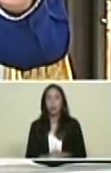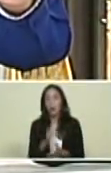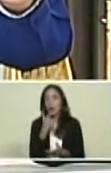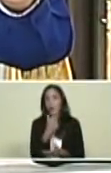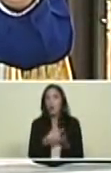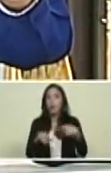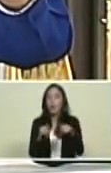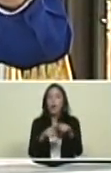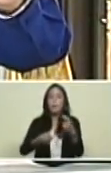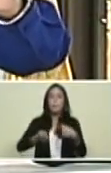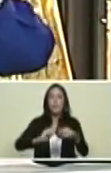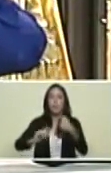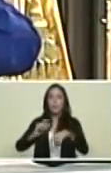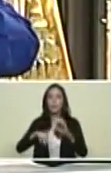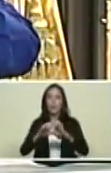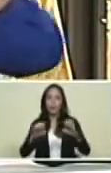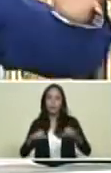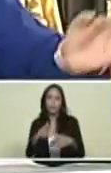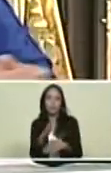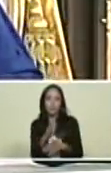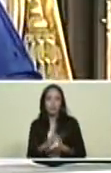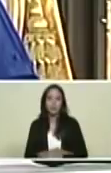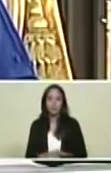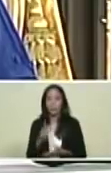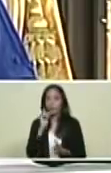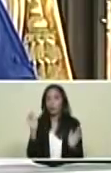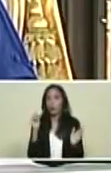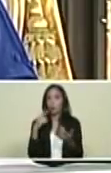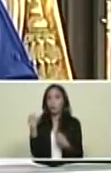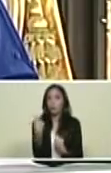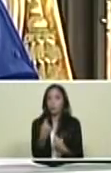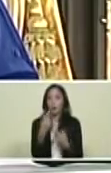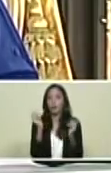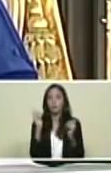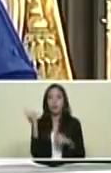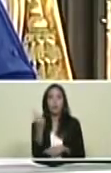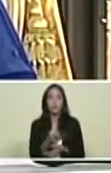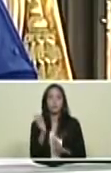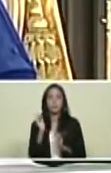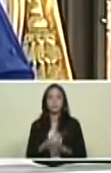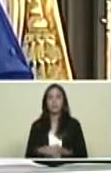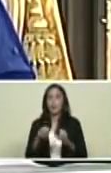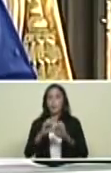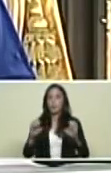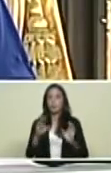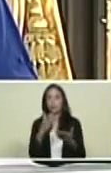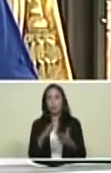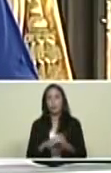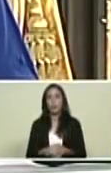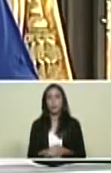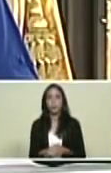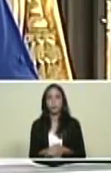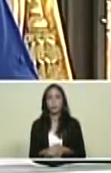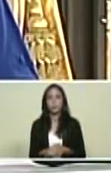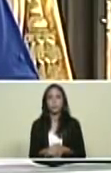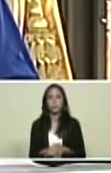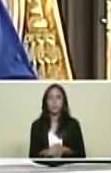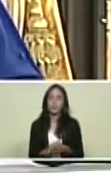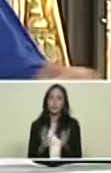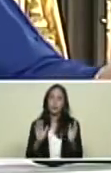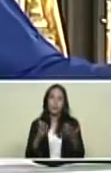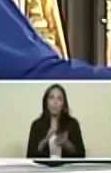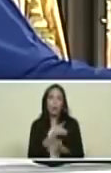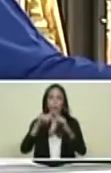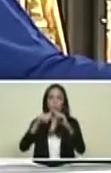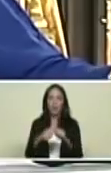mercancía, y cobran el hecho educativo. Esto más o menos da, de acuerdo a